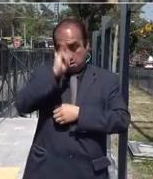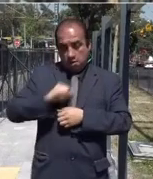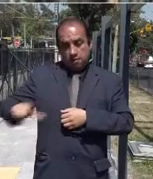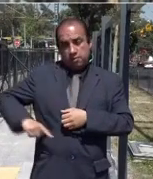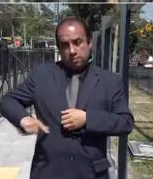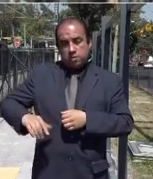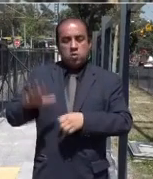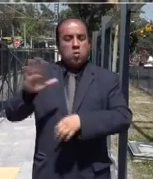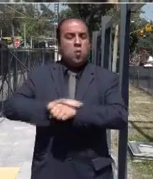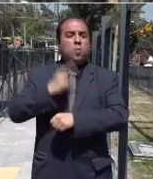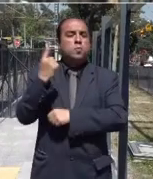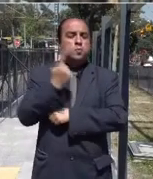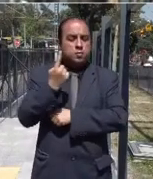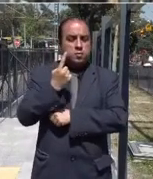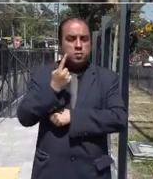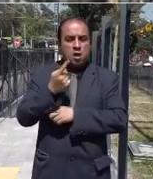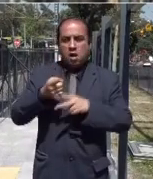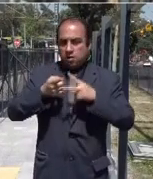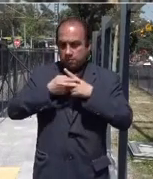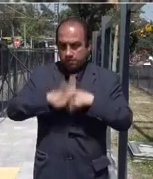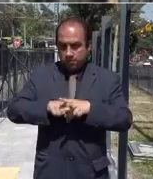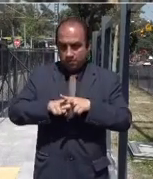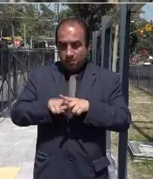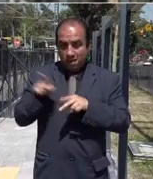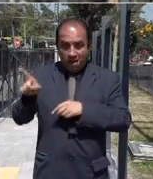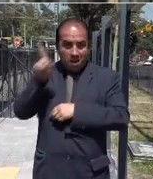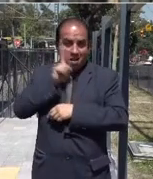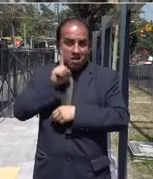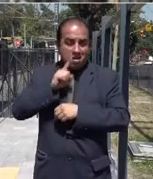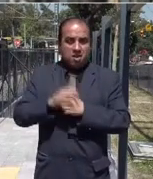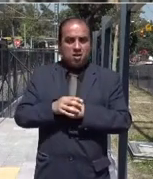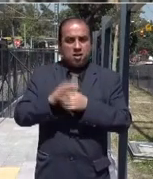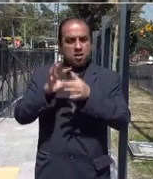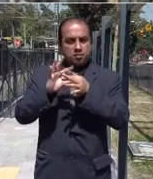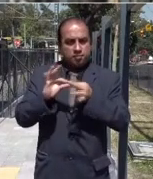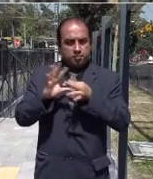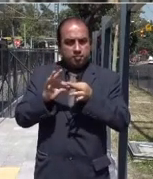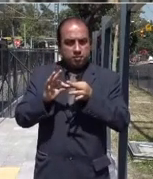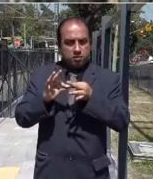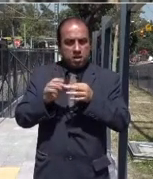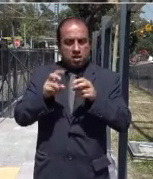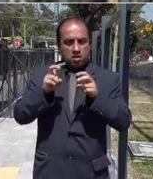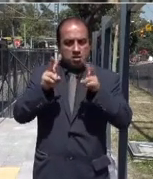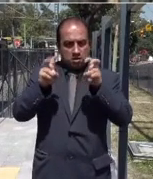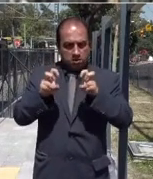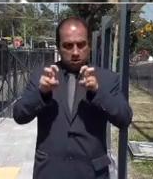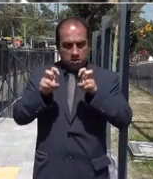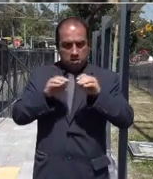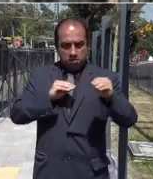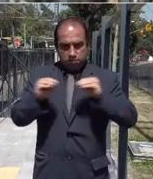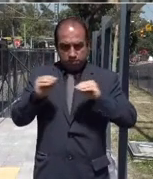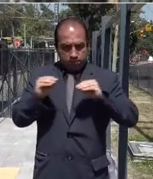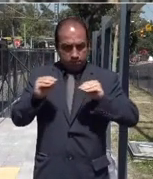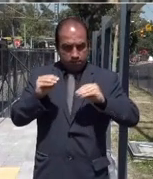porque desde el inicio ella lo que planteó en términos de movilidad fueron